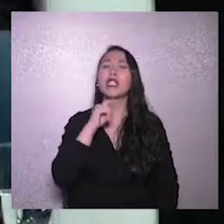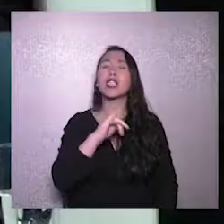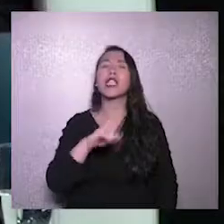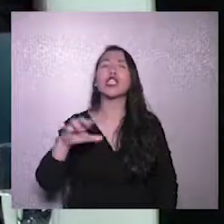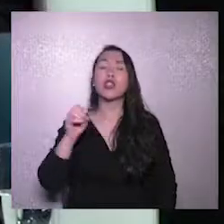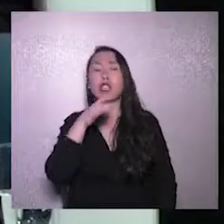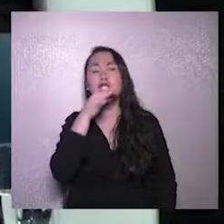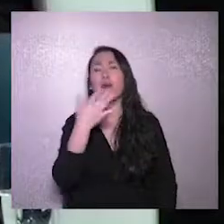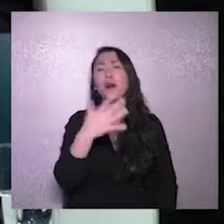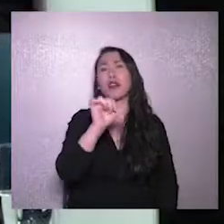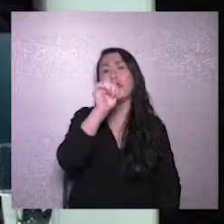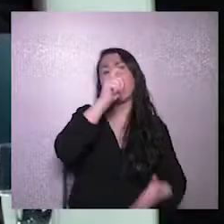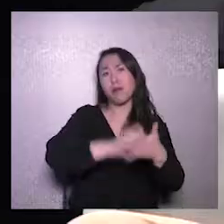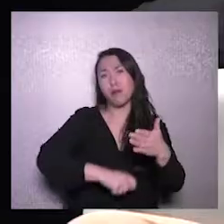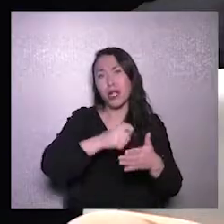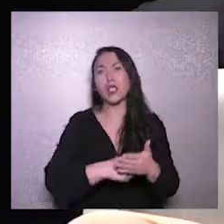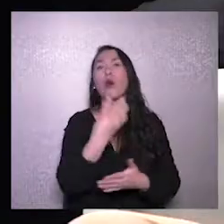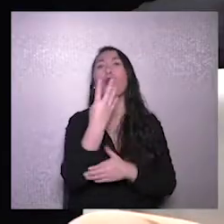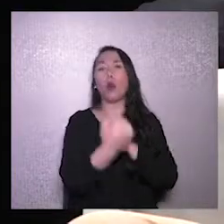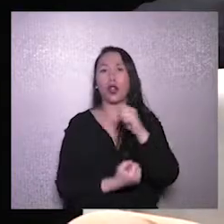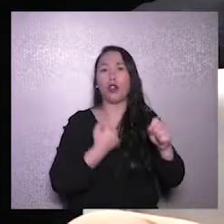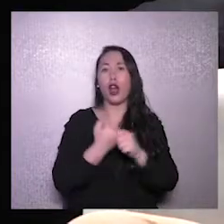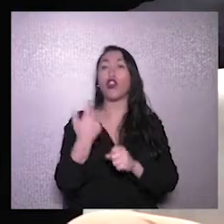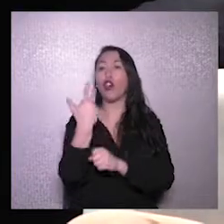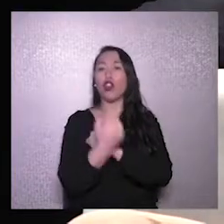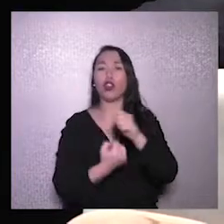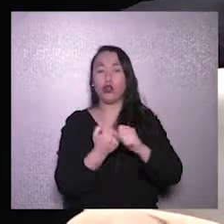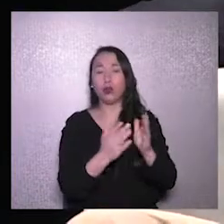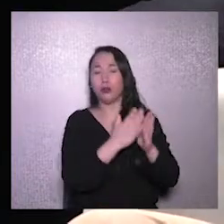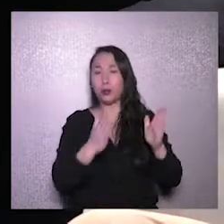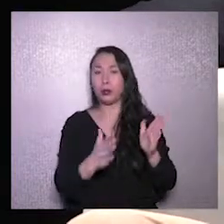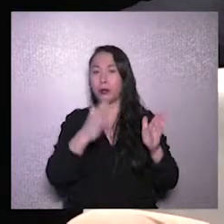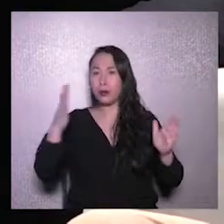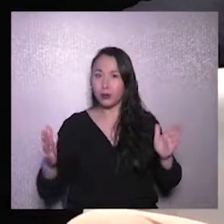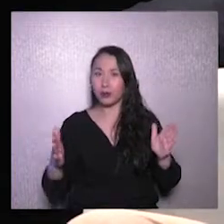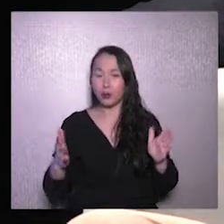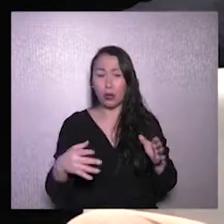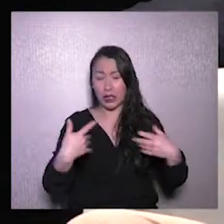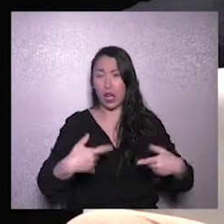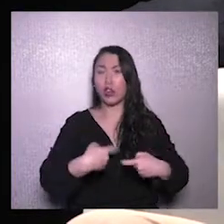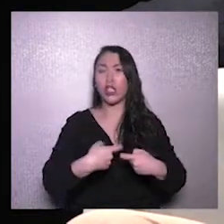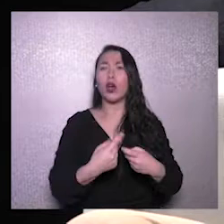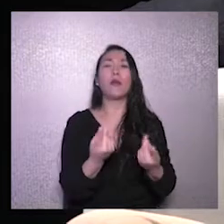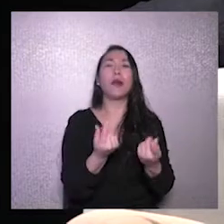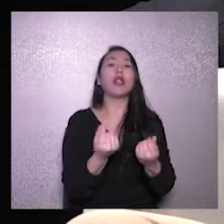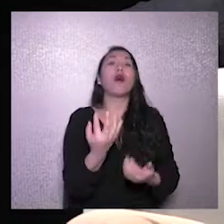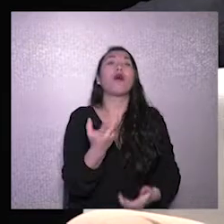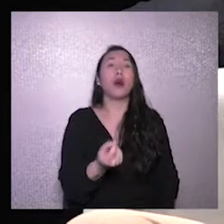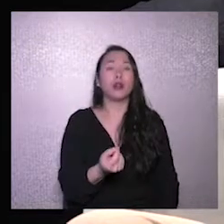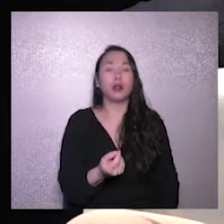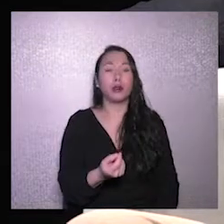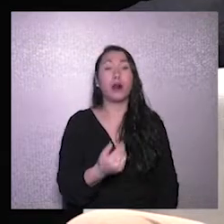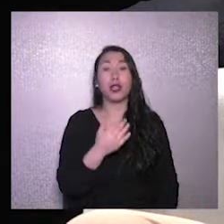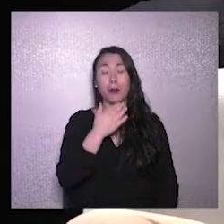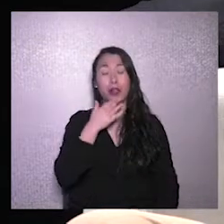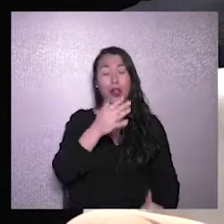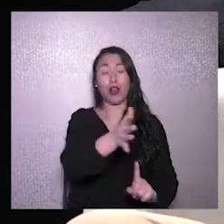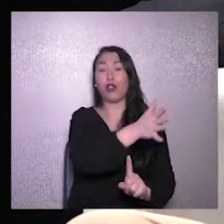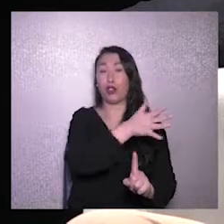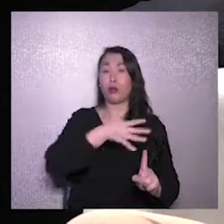de a 6 meses, a 4 años, a 8 años, medidas concretas y qué costo tendrían, porque también hay que